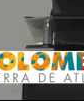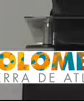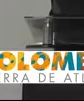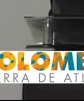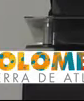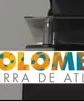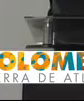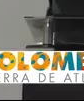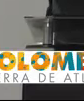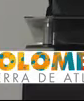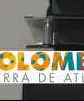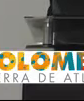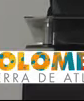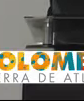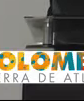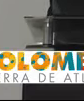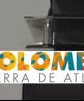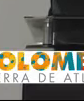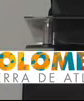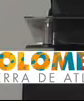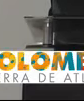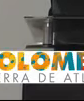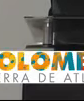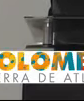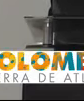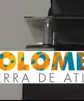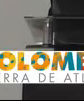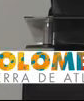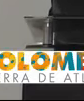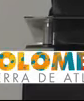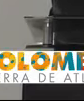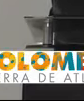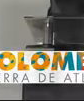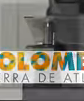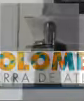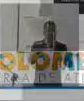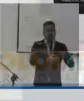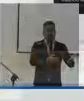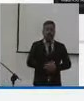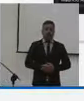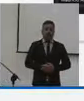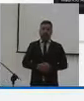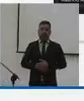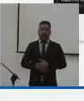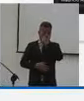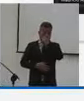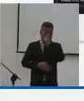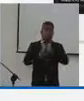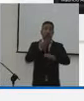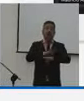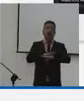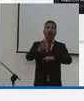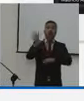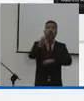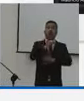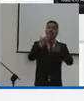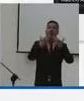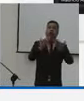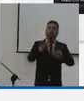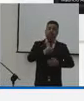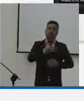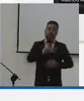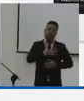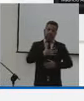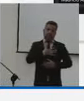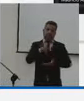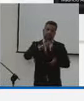encender su cámara su micrófono para la formulación de la pregunta muy buenas tardes Miguel y bienvenido muy buenas tardes a todos muchas gracias por